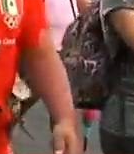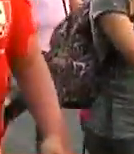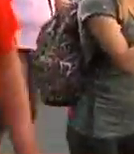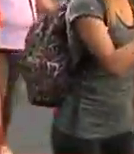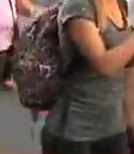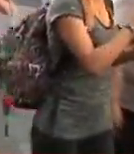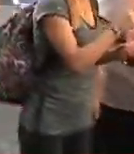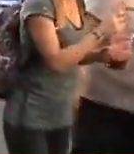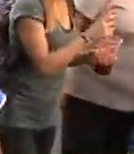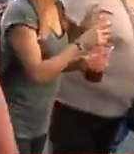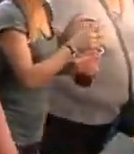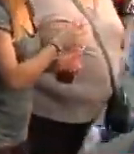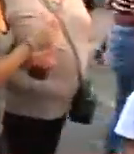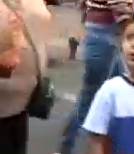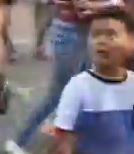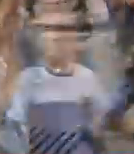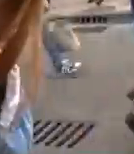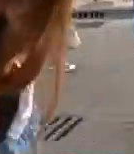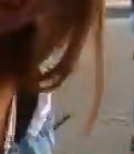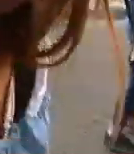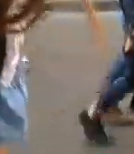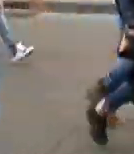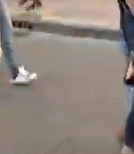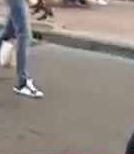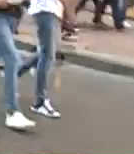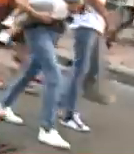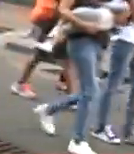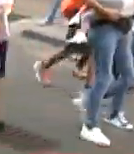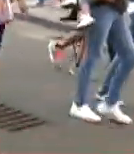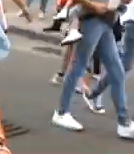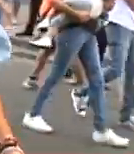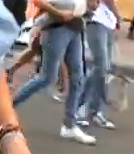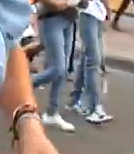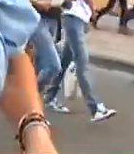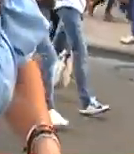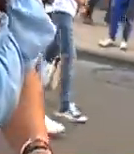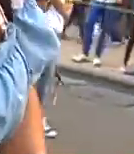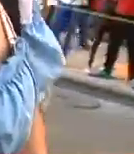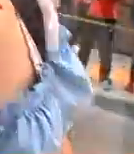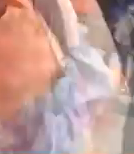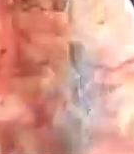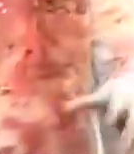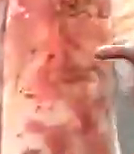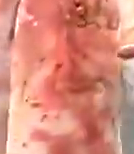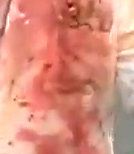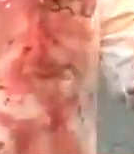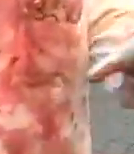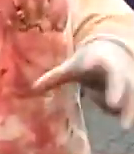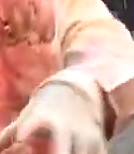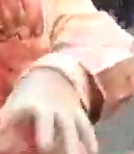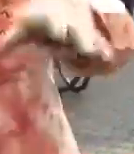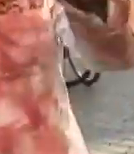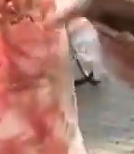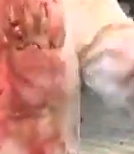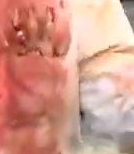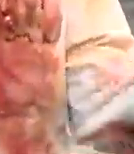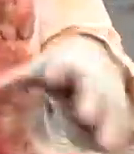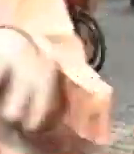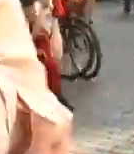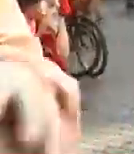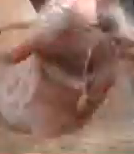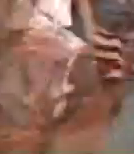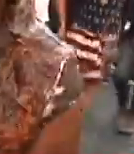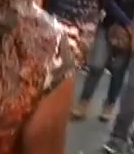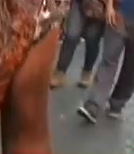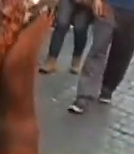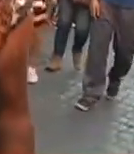arroz, latas de atún, frijoles enlatados y otros productos para los damnificados en la capital del país, pero también en Morelos por el